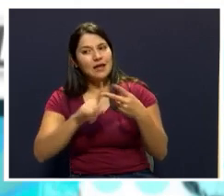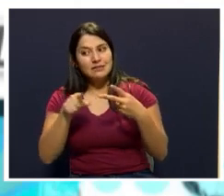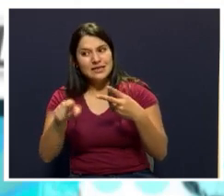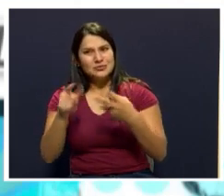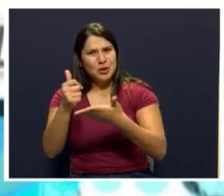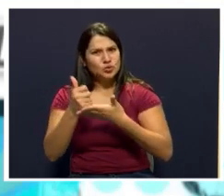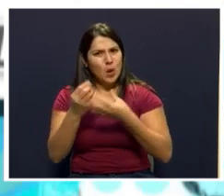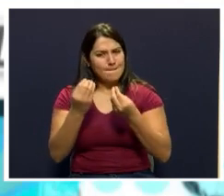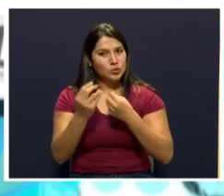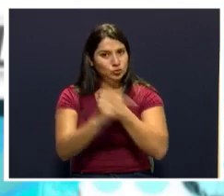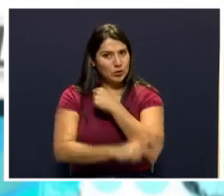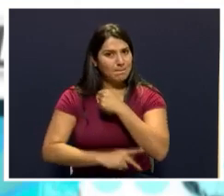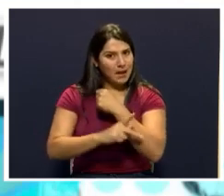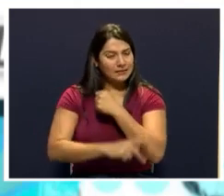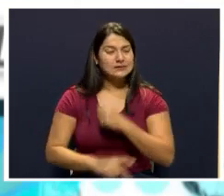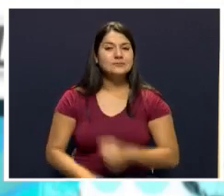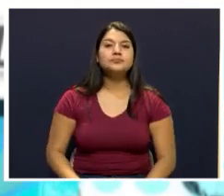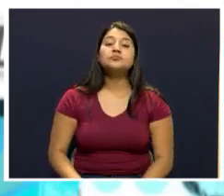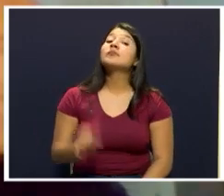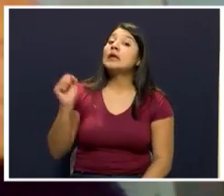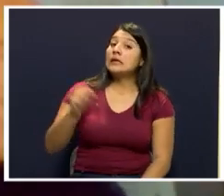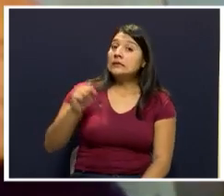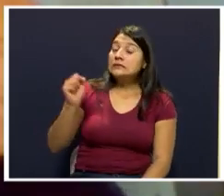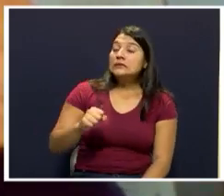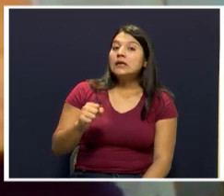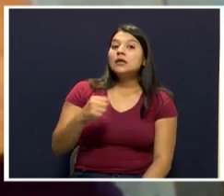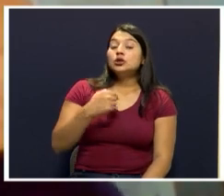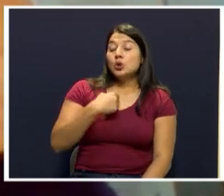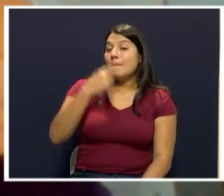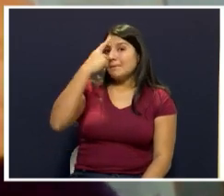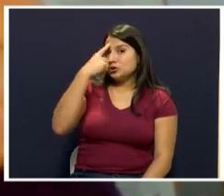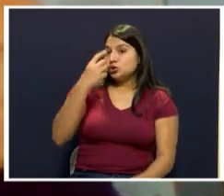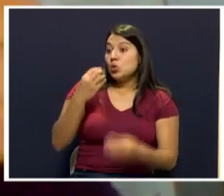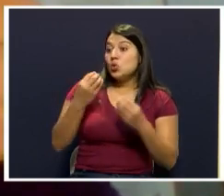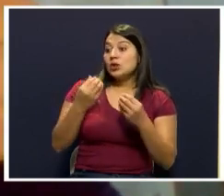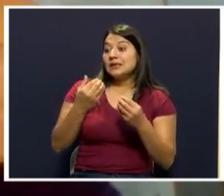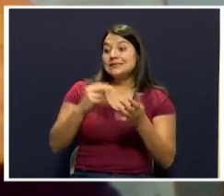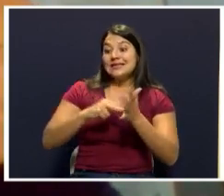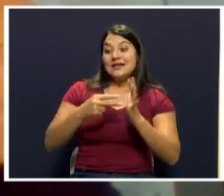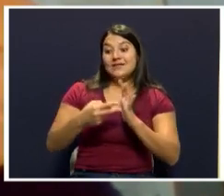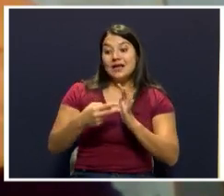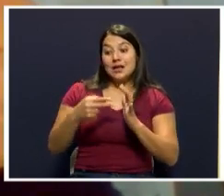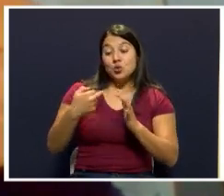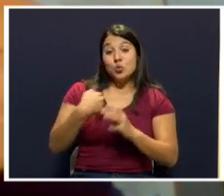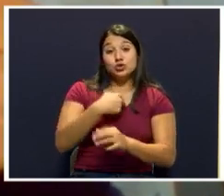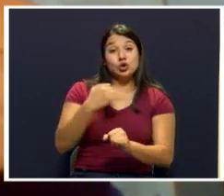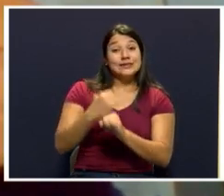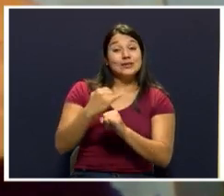país. Sí, yo diría que es muy rentable, no solo en términos